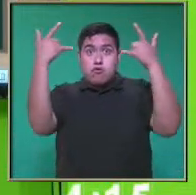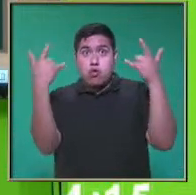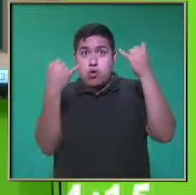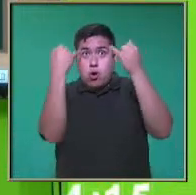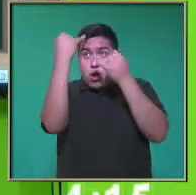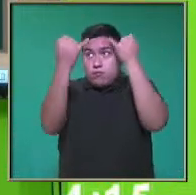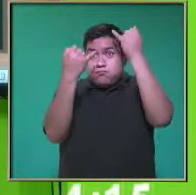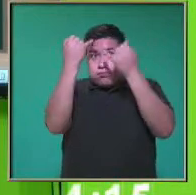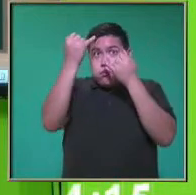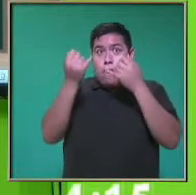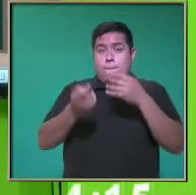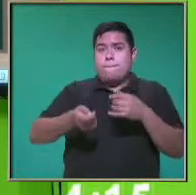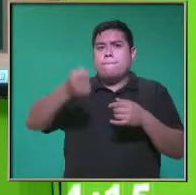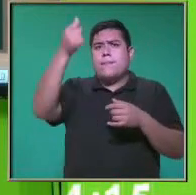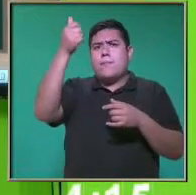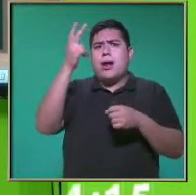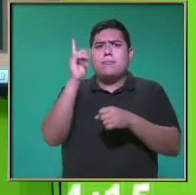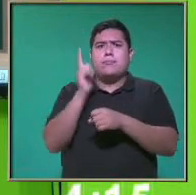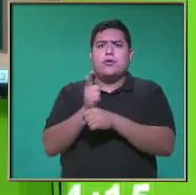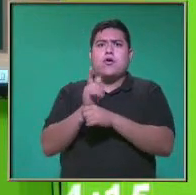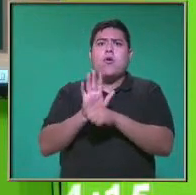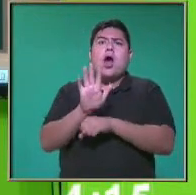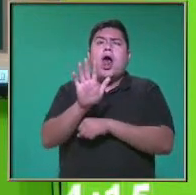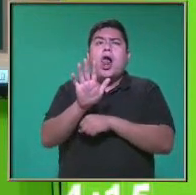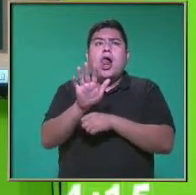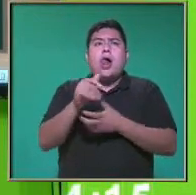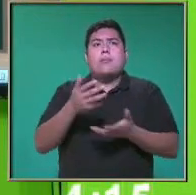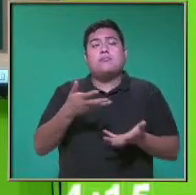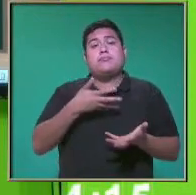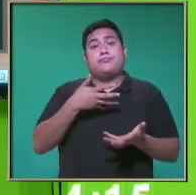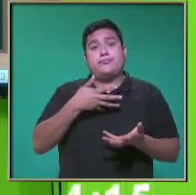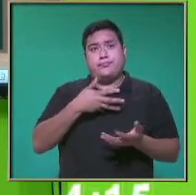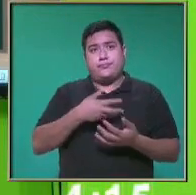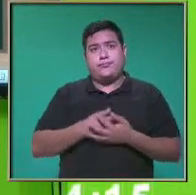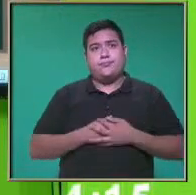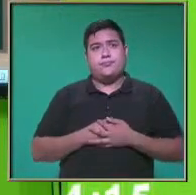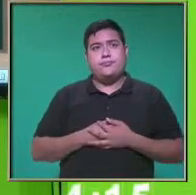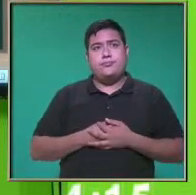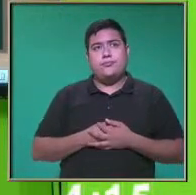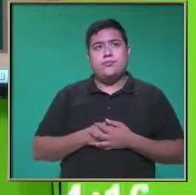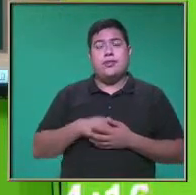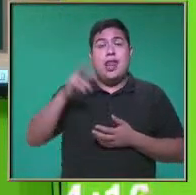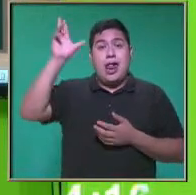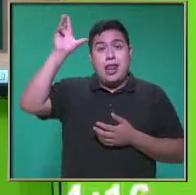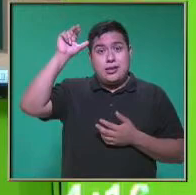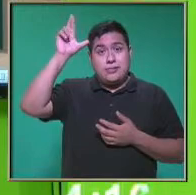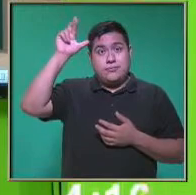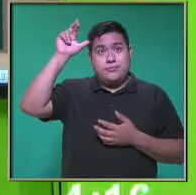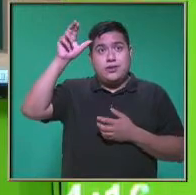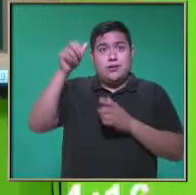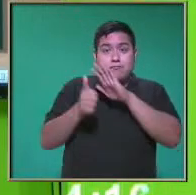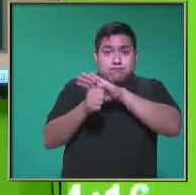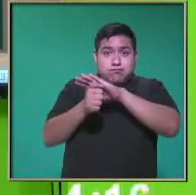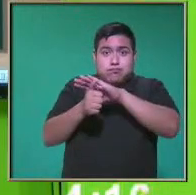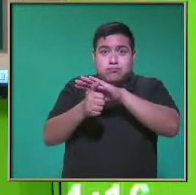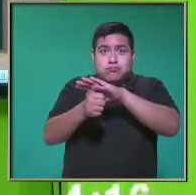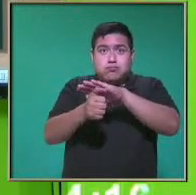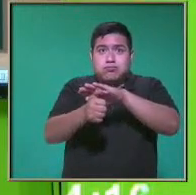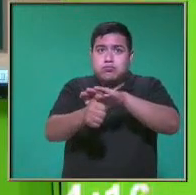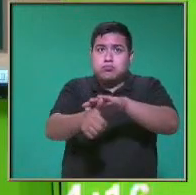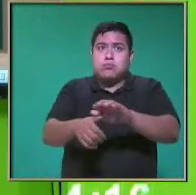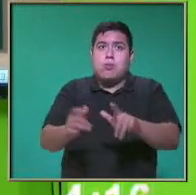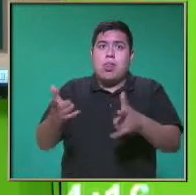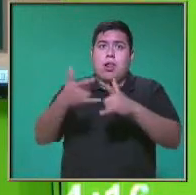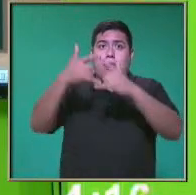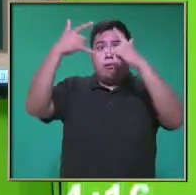first one, we have the hare and the tortoise. Tenemos primero la liebre y la tortuga. Then we have the